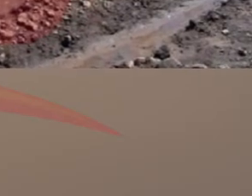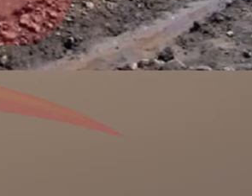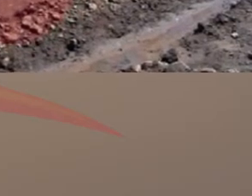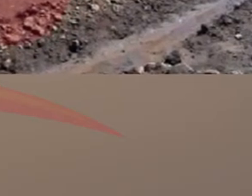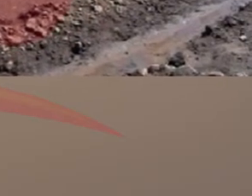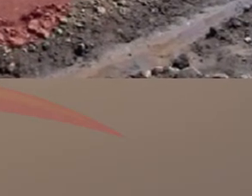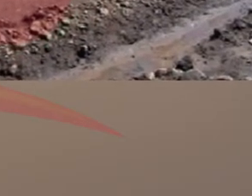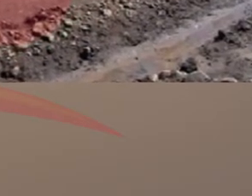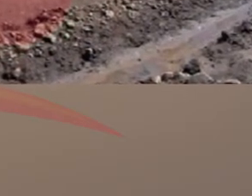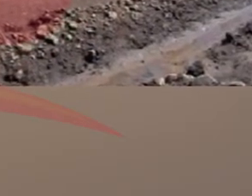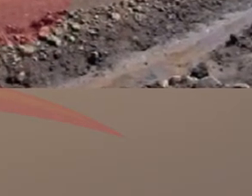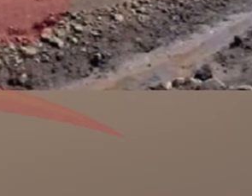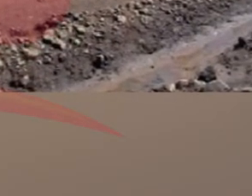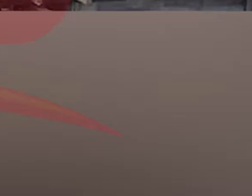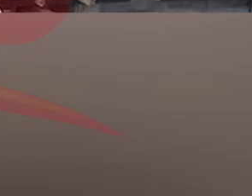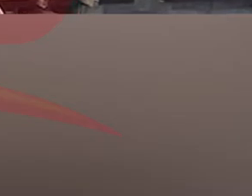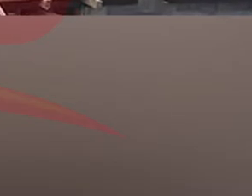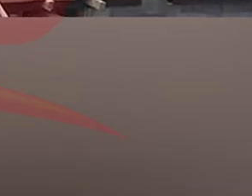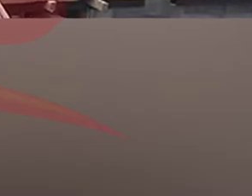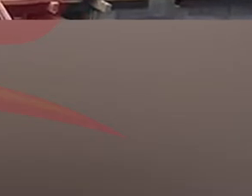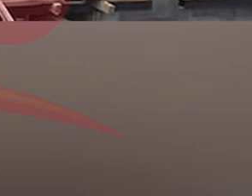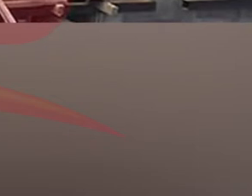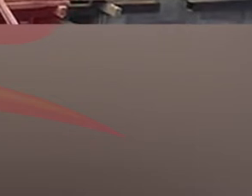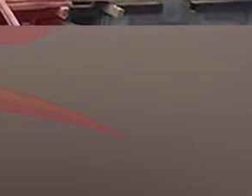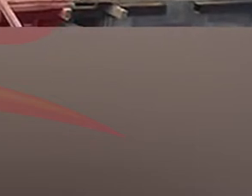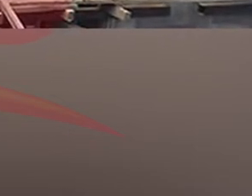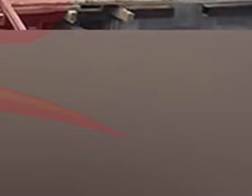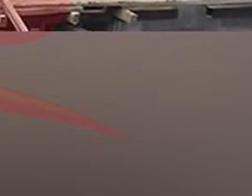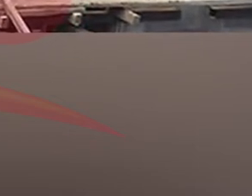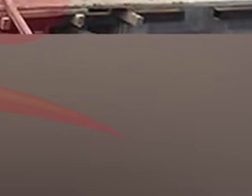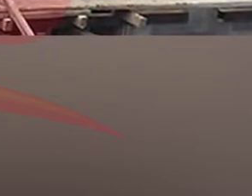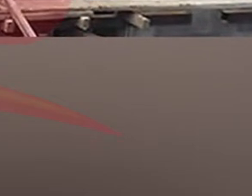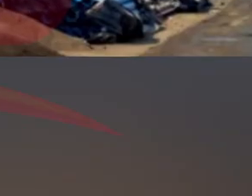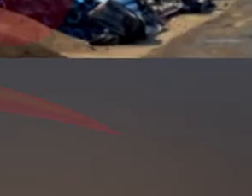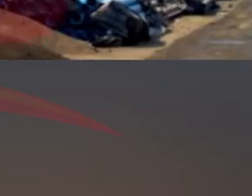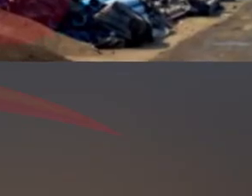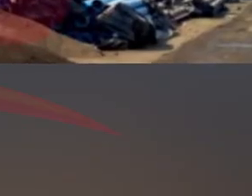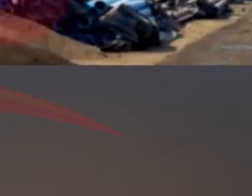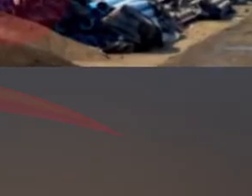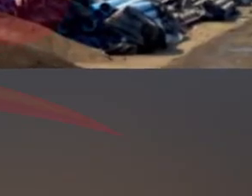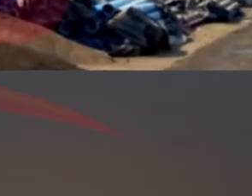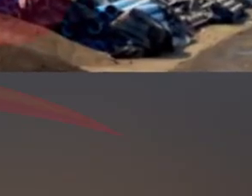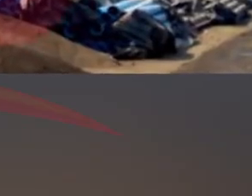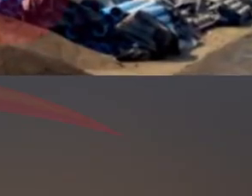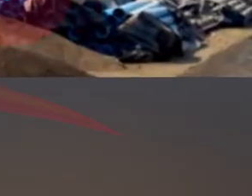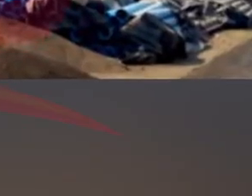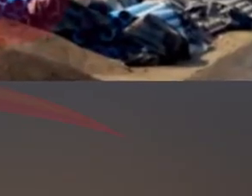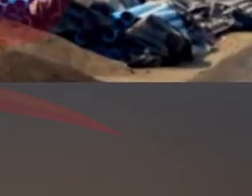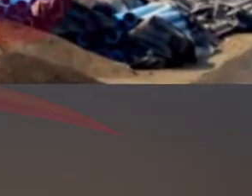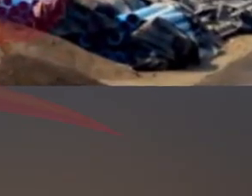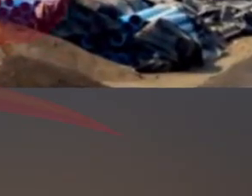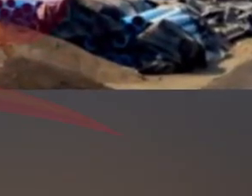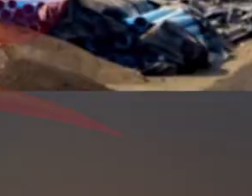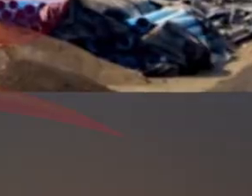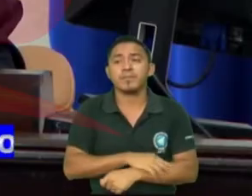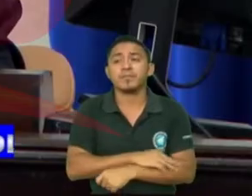8 kilómetros de Chinandega y 12 kilómetros de Corinto, a orillas de la carretera Panamericana.